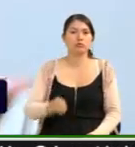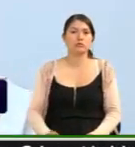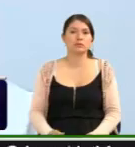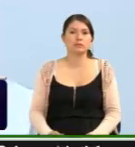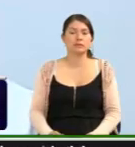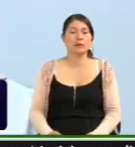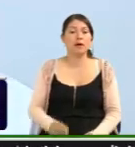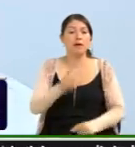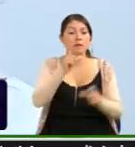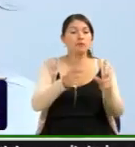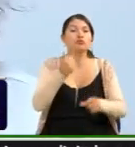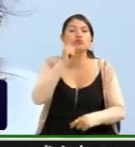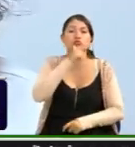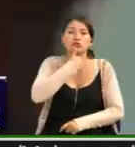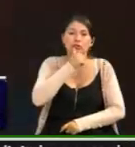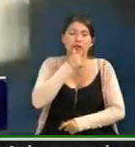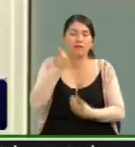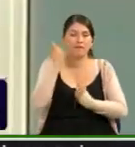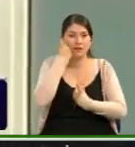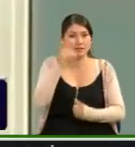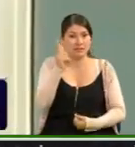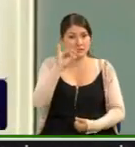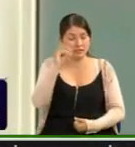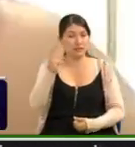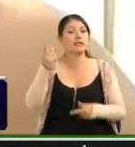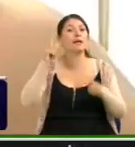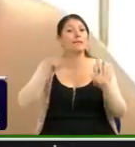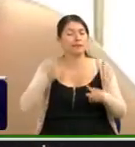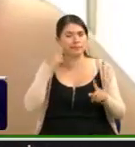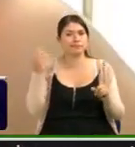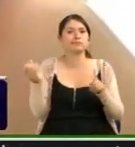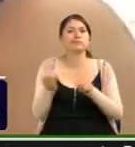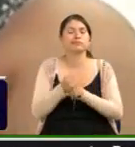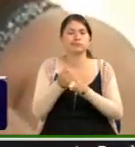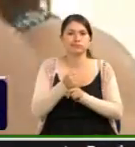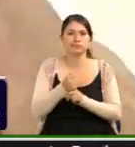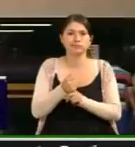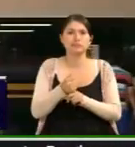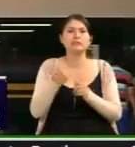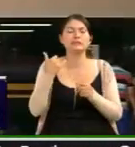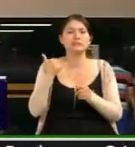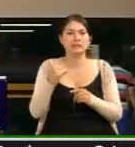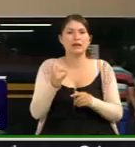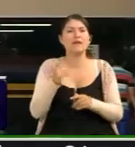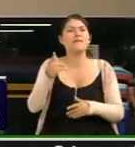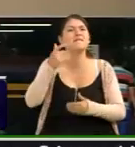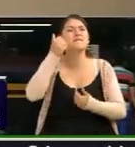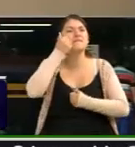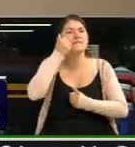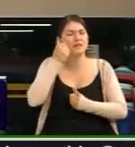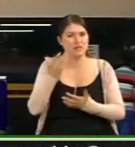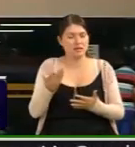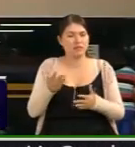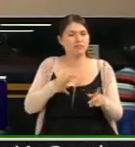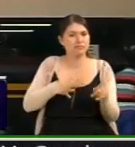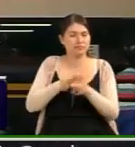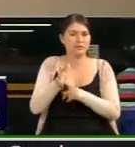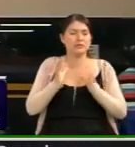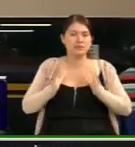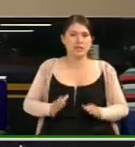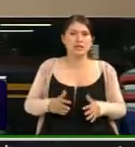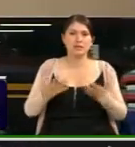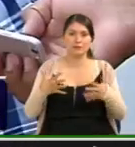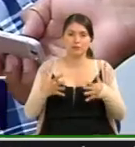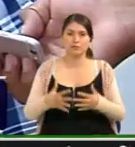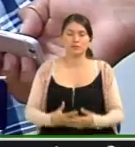En pacientes que han sufrido de Zika, también se vienen encontrando Guillain-Barré, una enfermedad que ataca el sistema